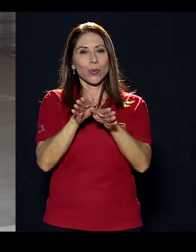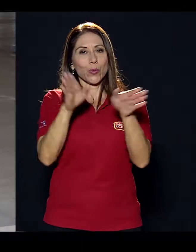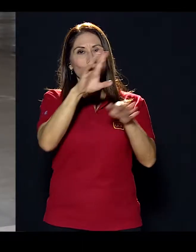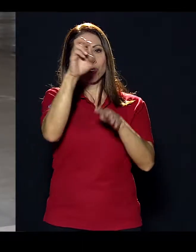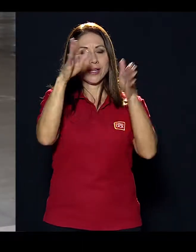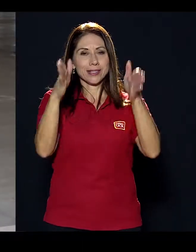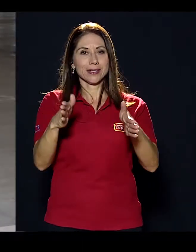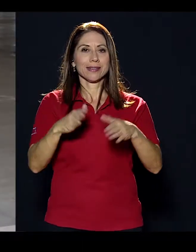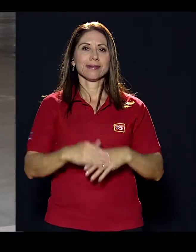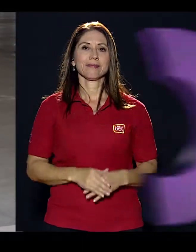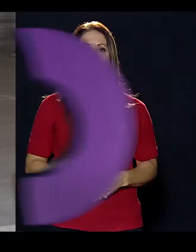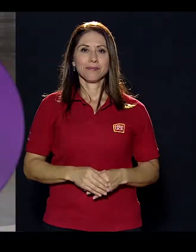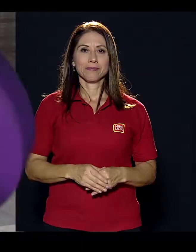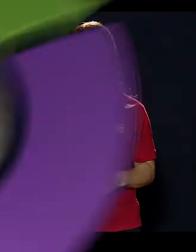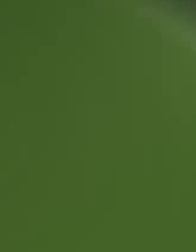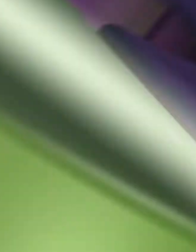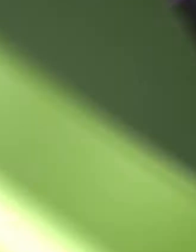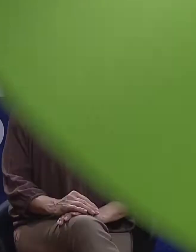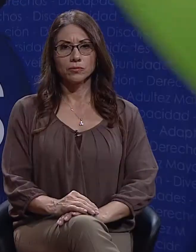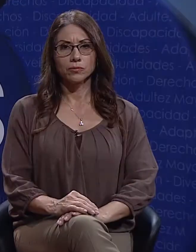las costarricenses.